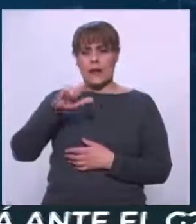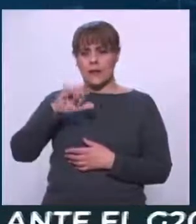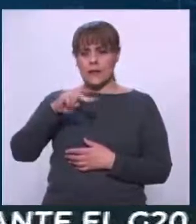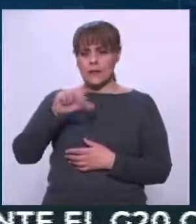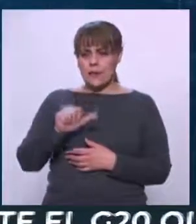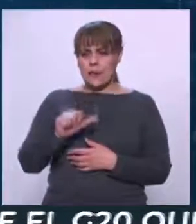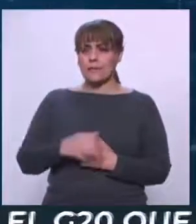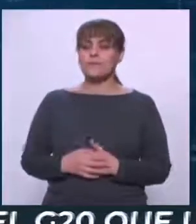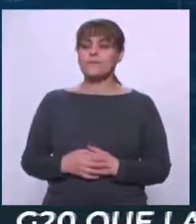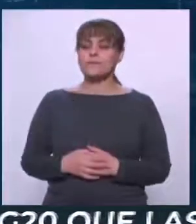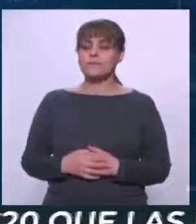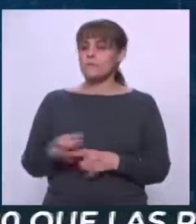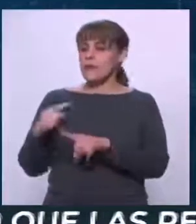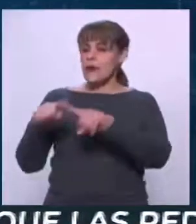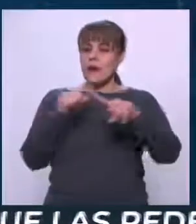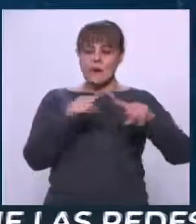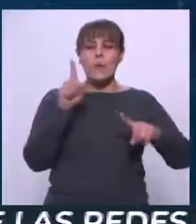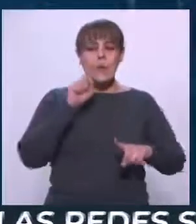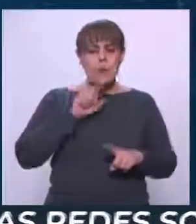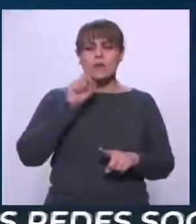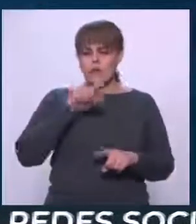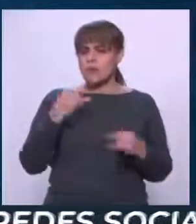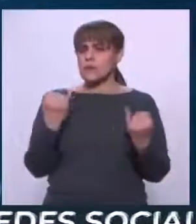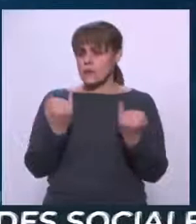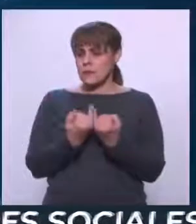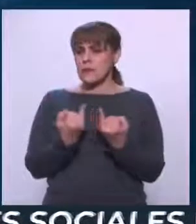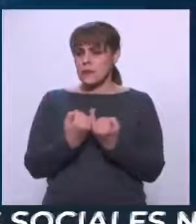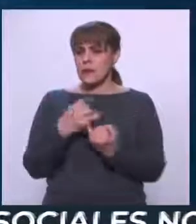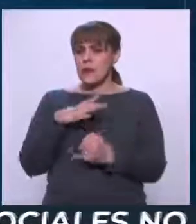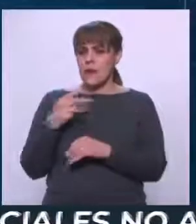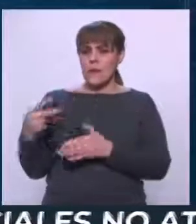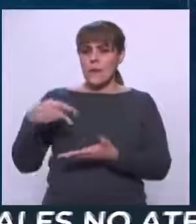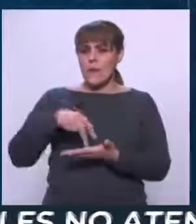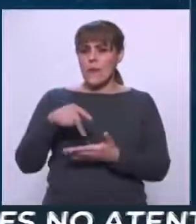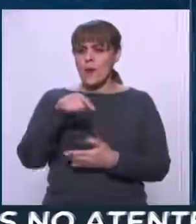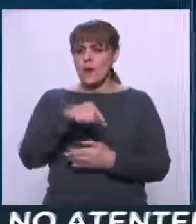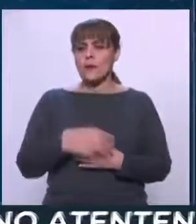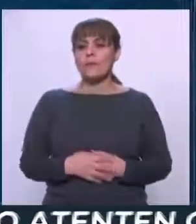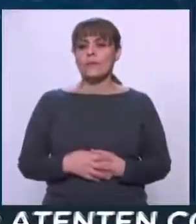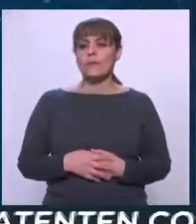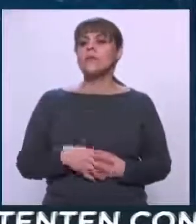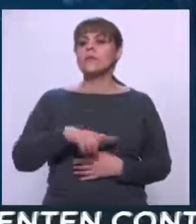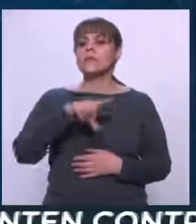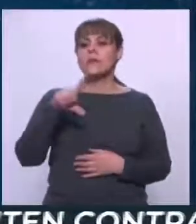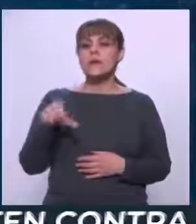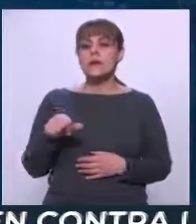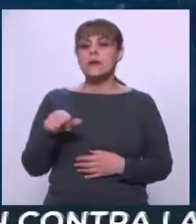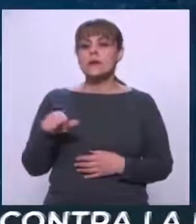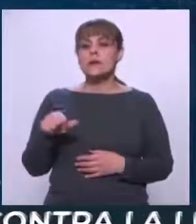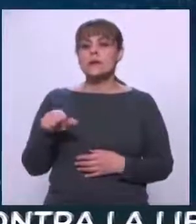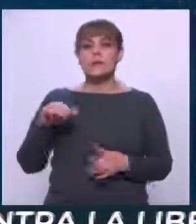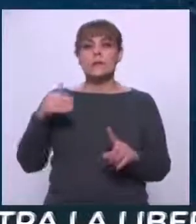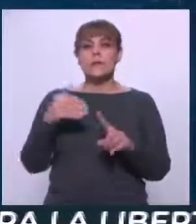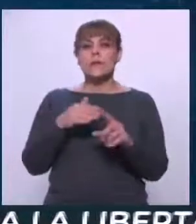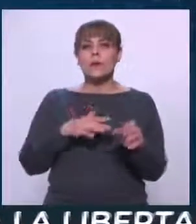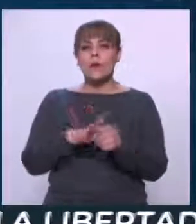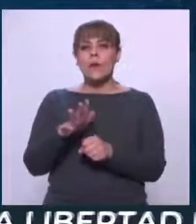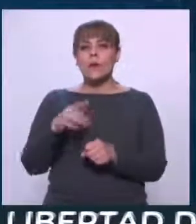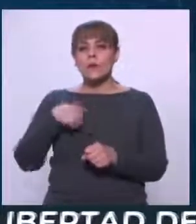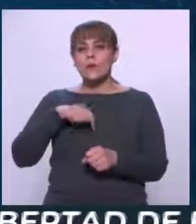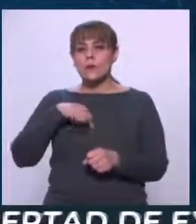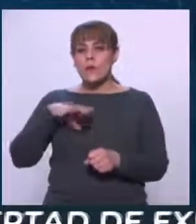y entre muchas otras mujeres que después tratamos, pues obviamente